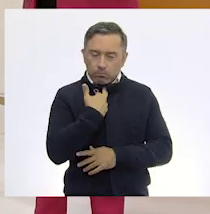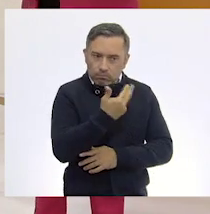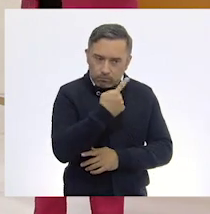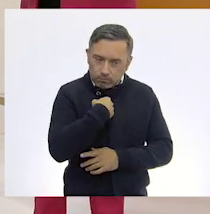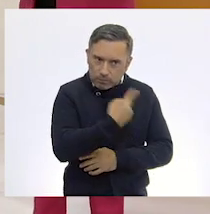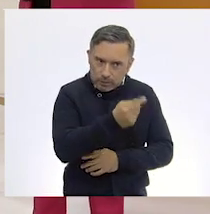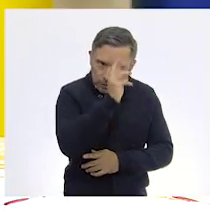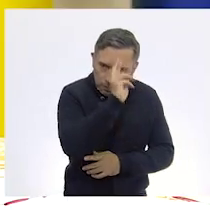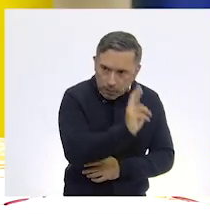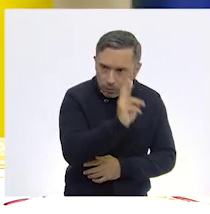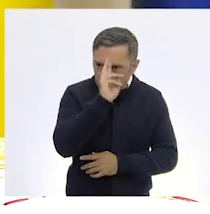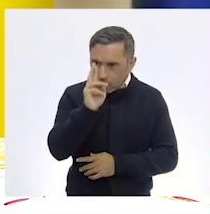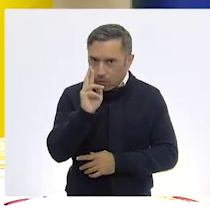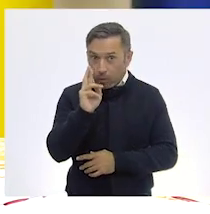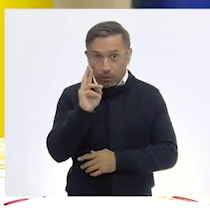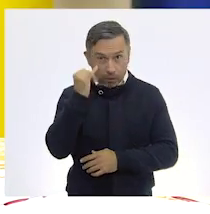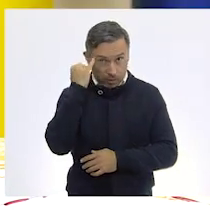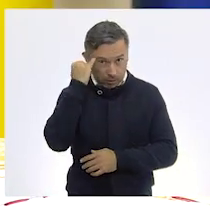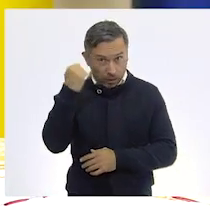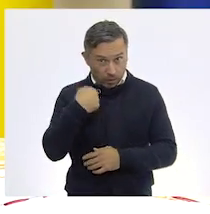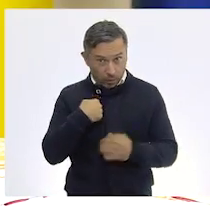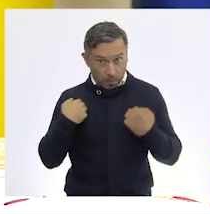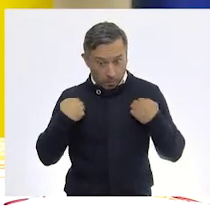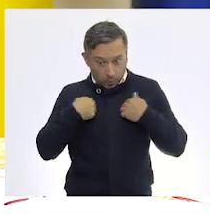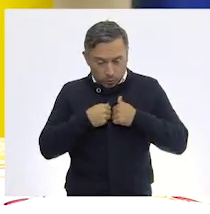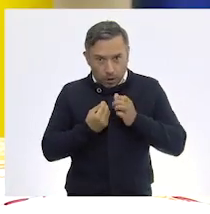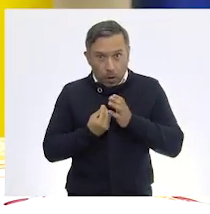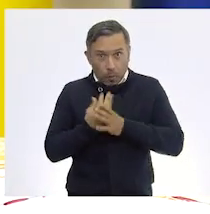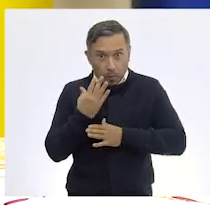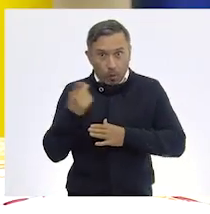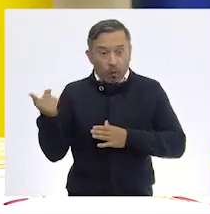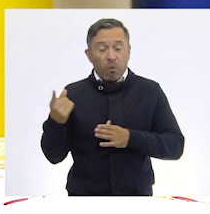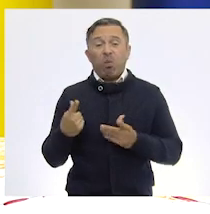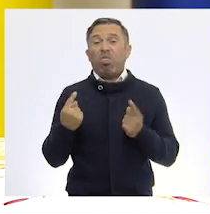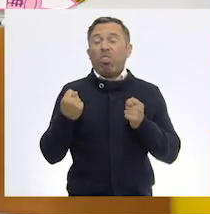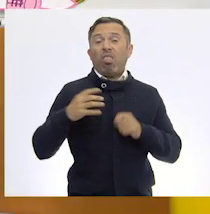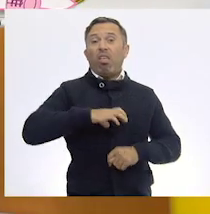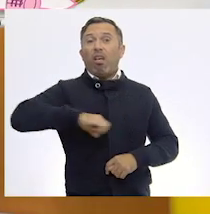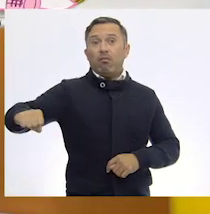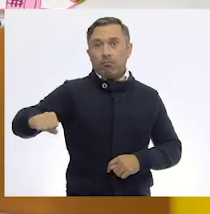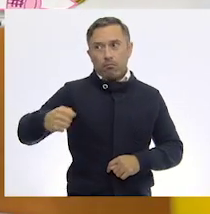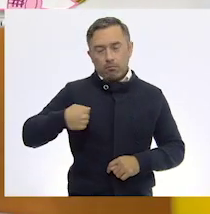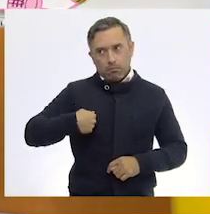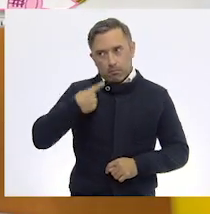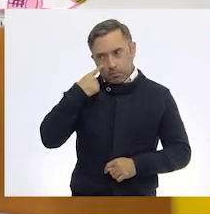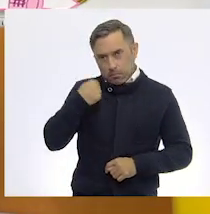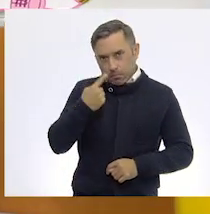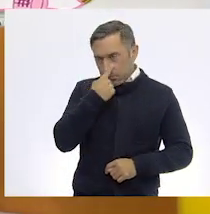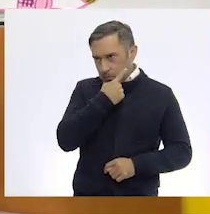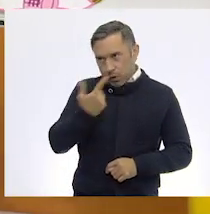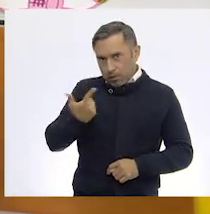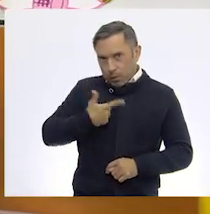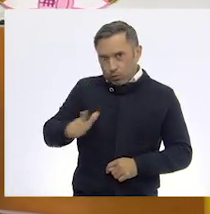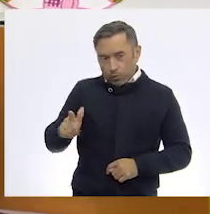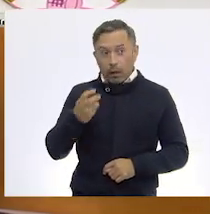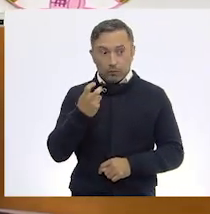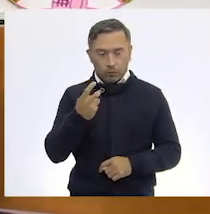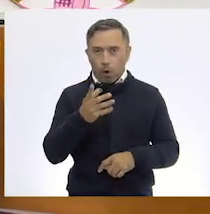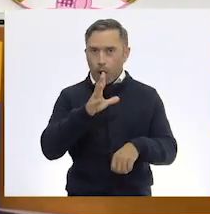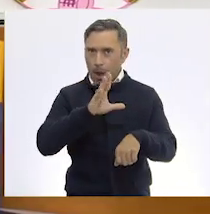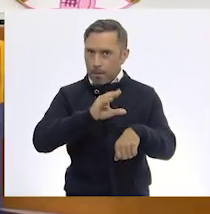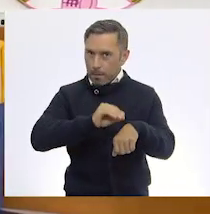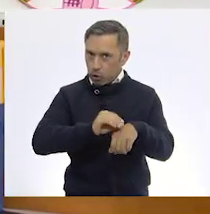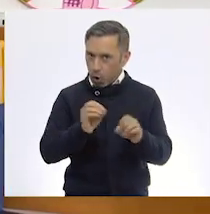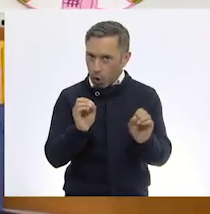que agarraran mi mochila nueva. No, a mí tampoco. Sin su permiso, ¿verdad? No. Muy bien. Esta historia nos deja una